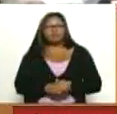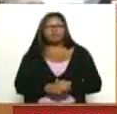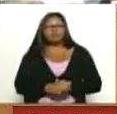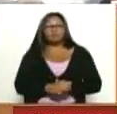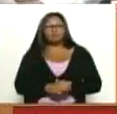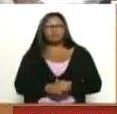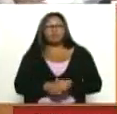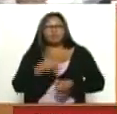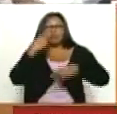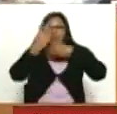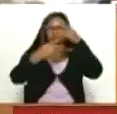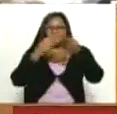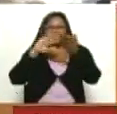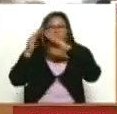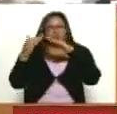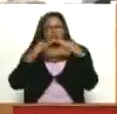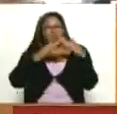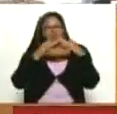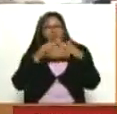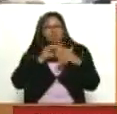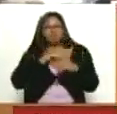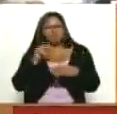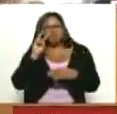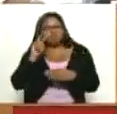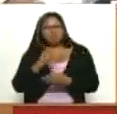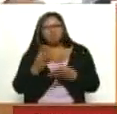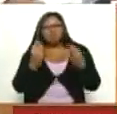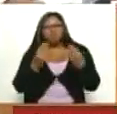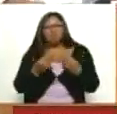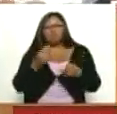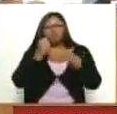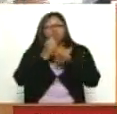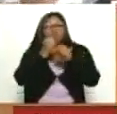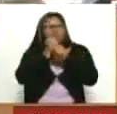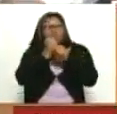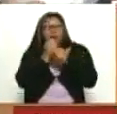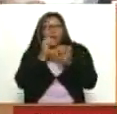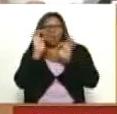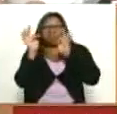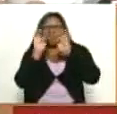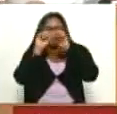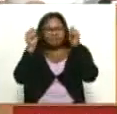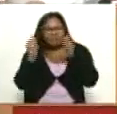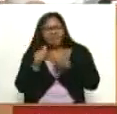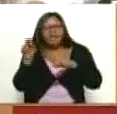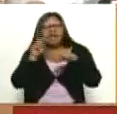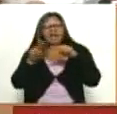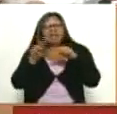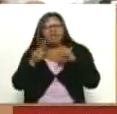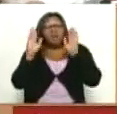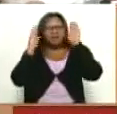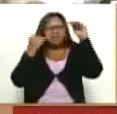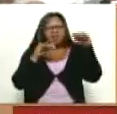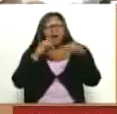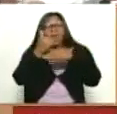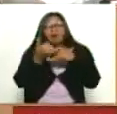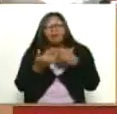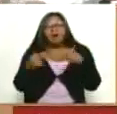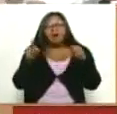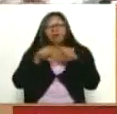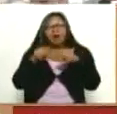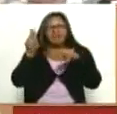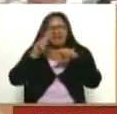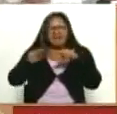en el recorrido comunitario, en el eje comunitario, hay muchas obras dedicadas a niños y niñas, de manera que hay programación